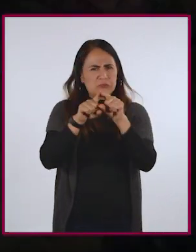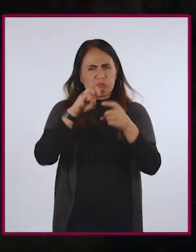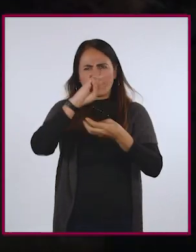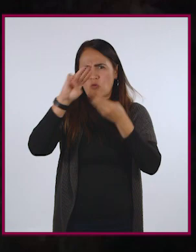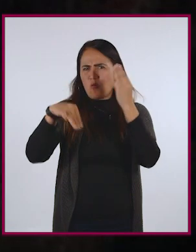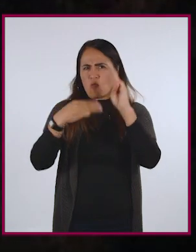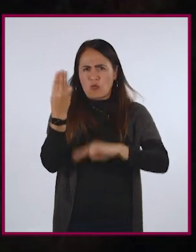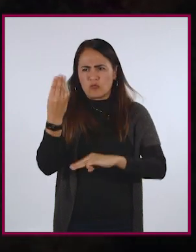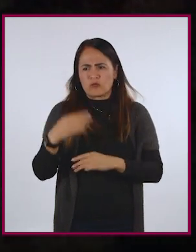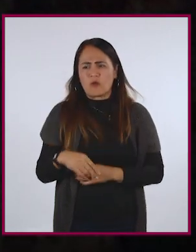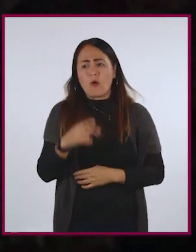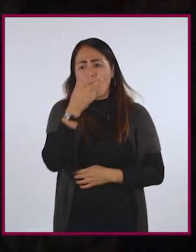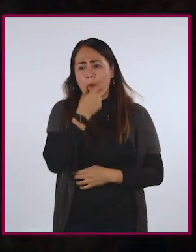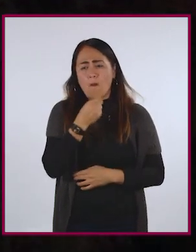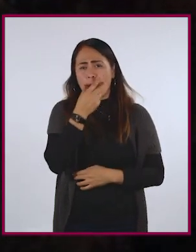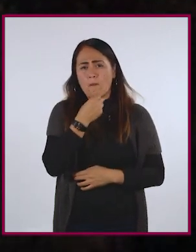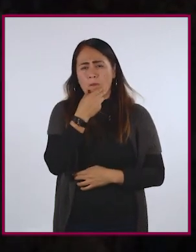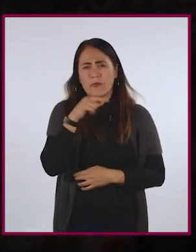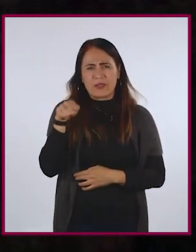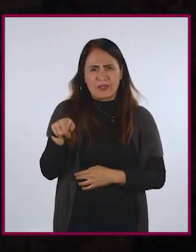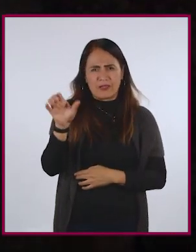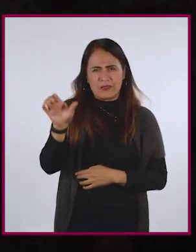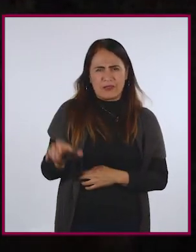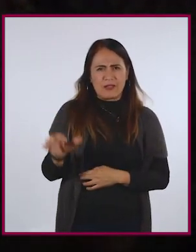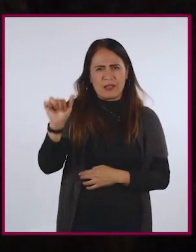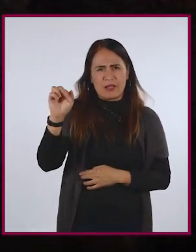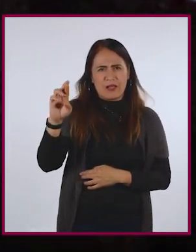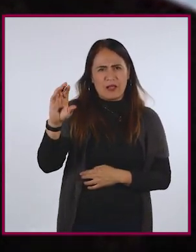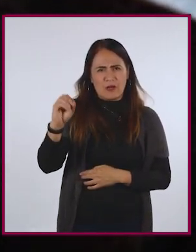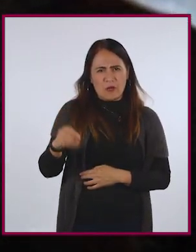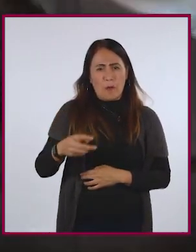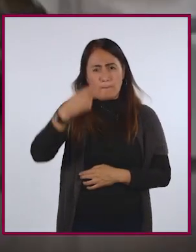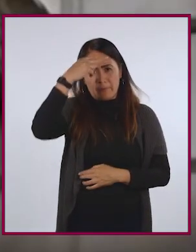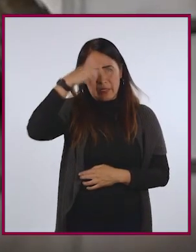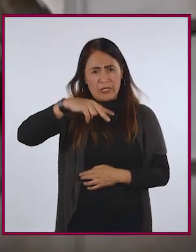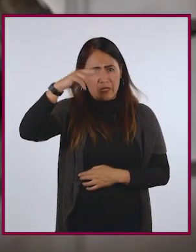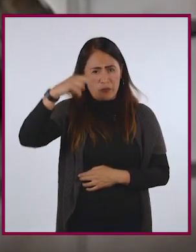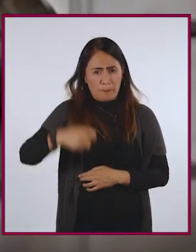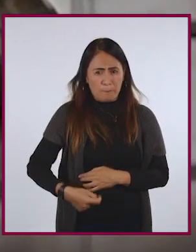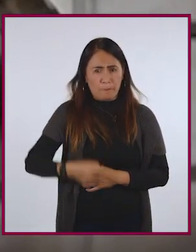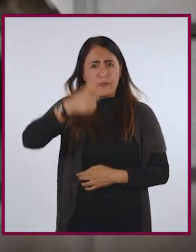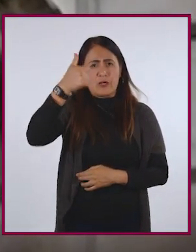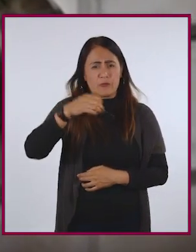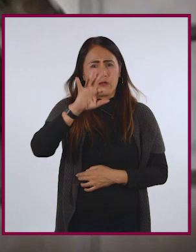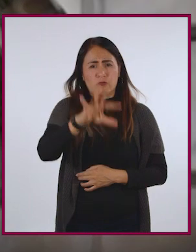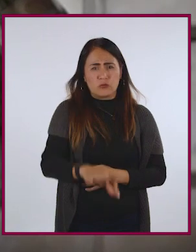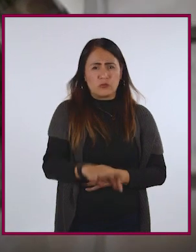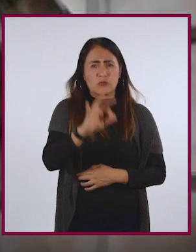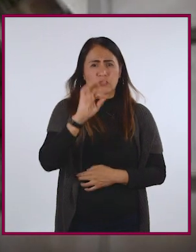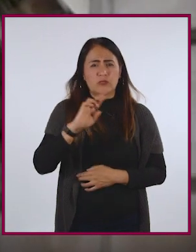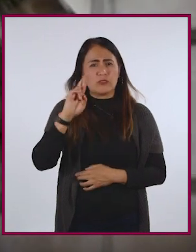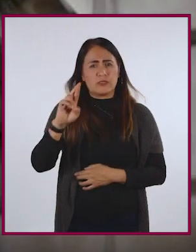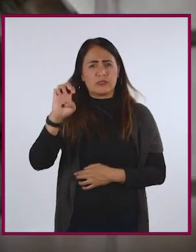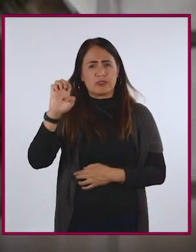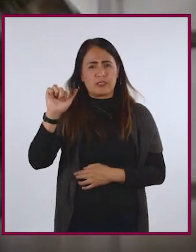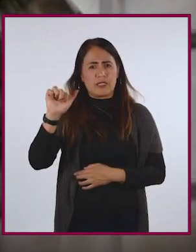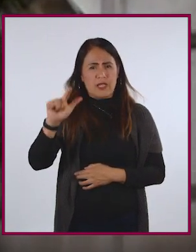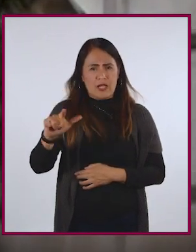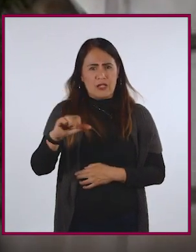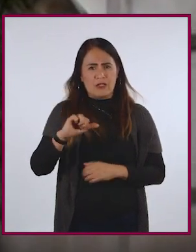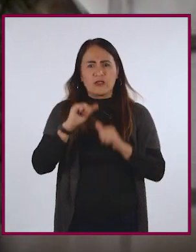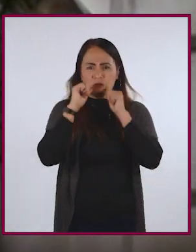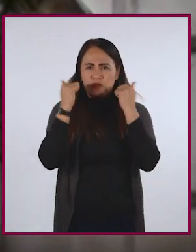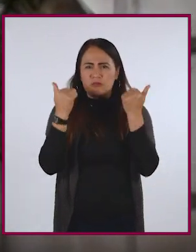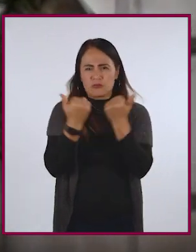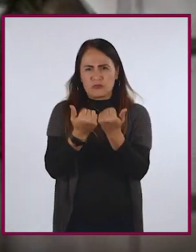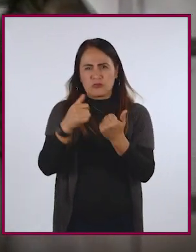mundo. Guillermo Haro fue el primer mexicano en ser elegido como miembro de la Real Sociedad